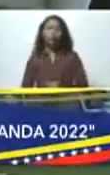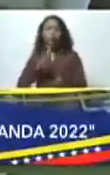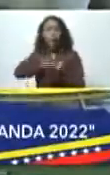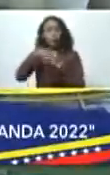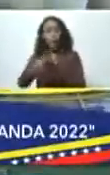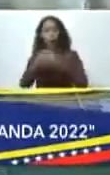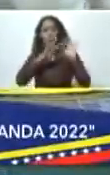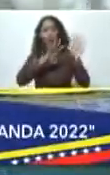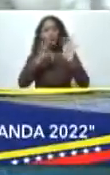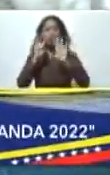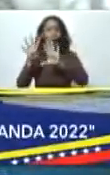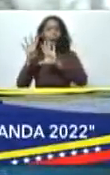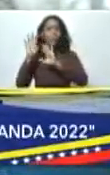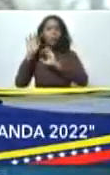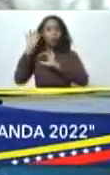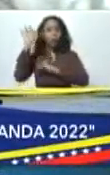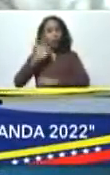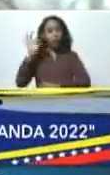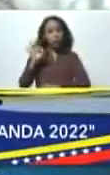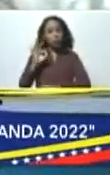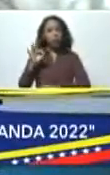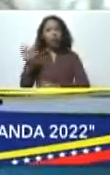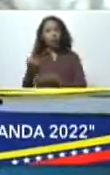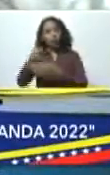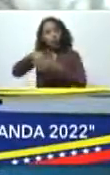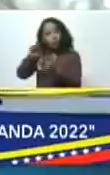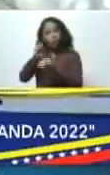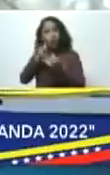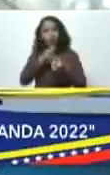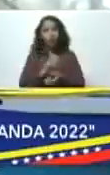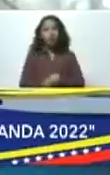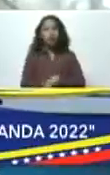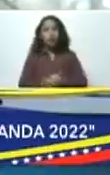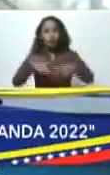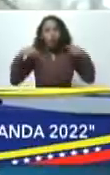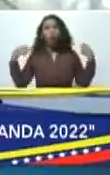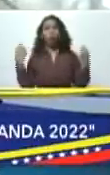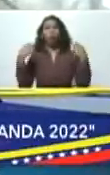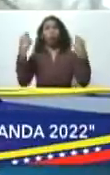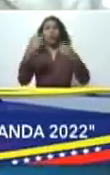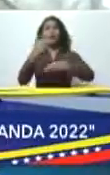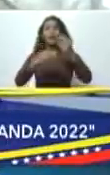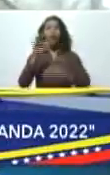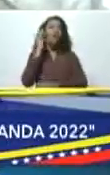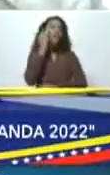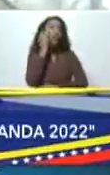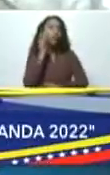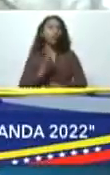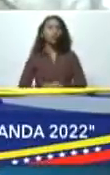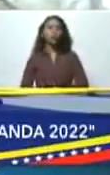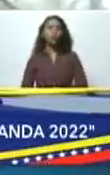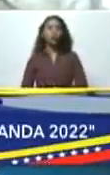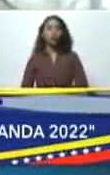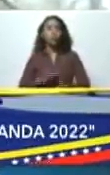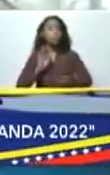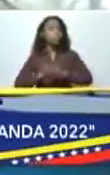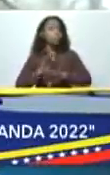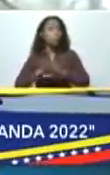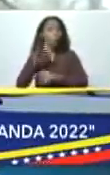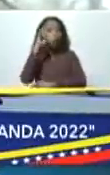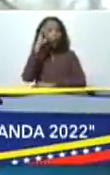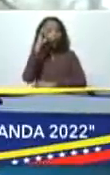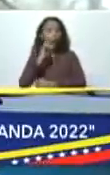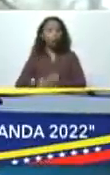del 99% del ingreso. Y bueno, la campaña que hicieron por Facebook, por